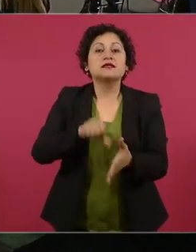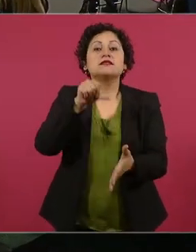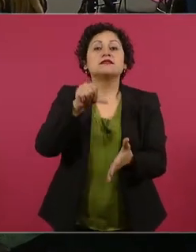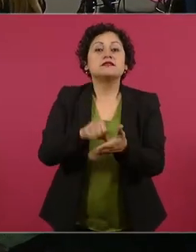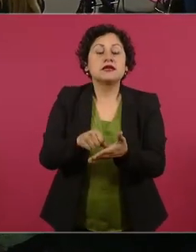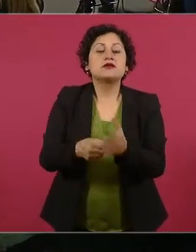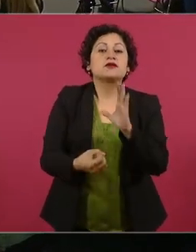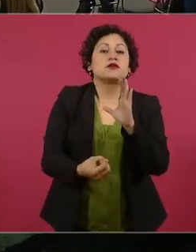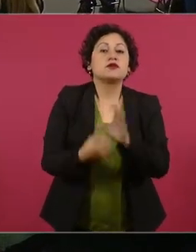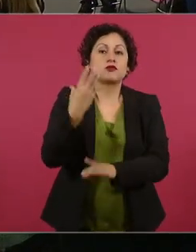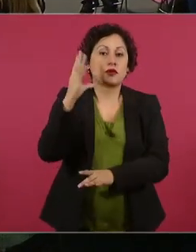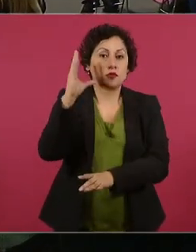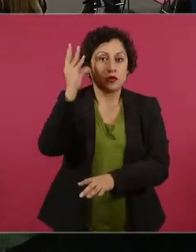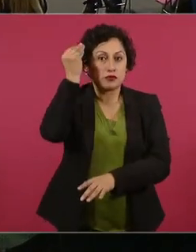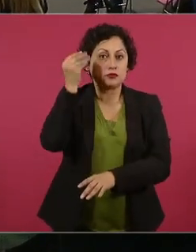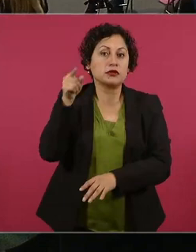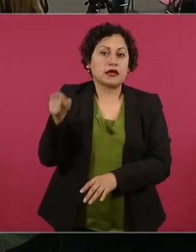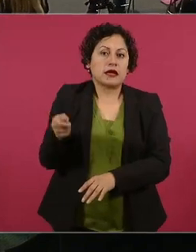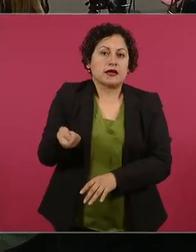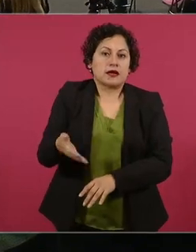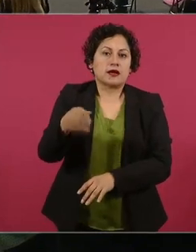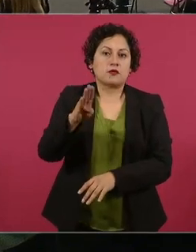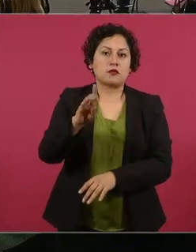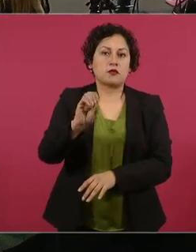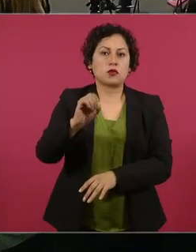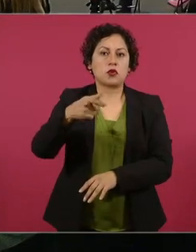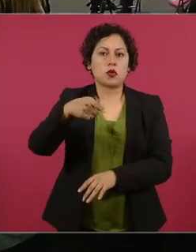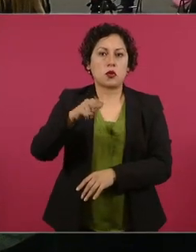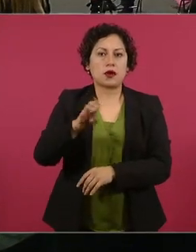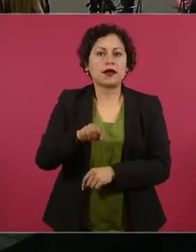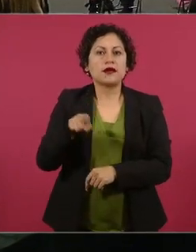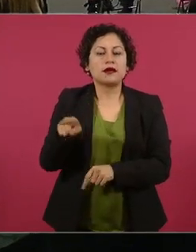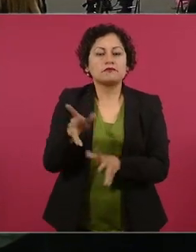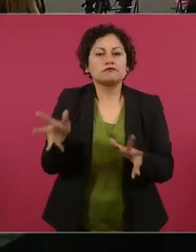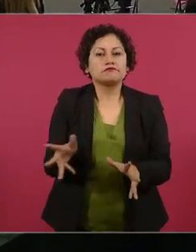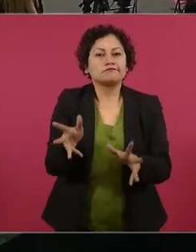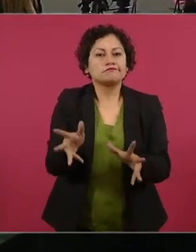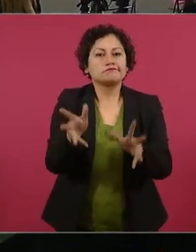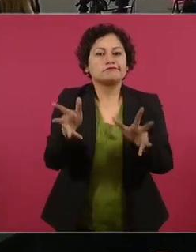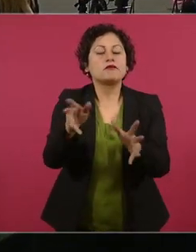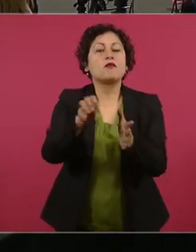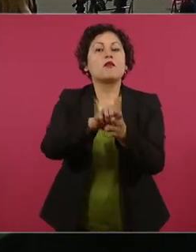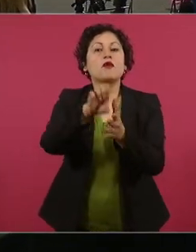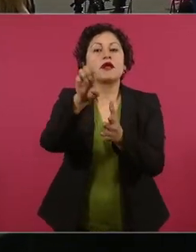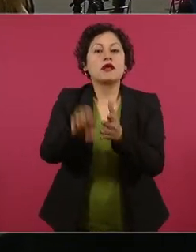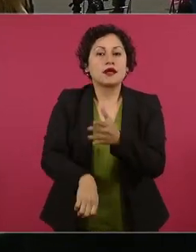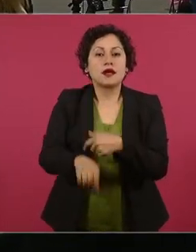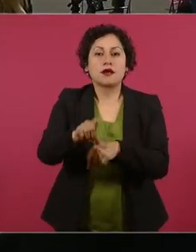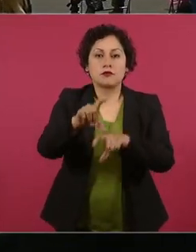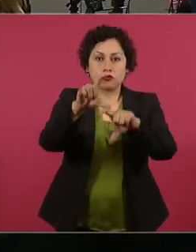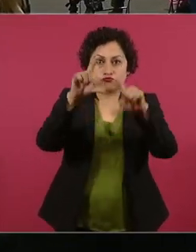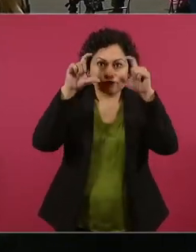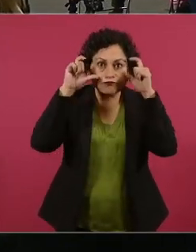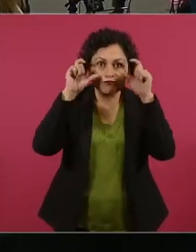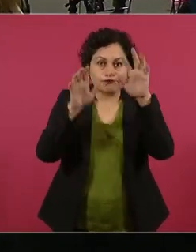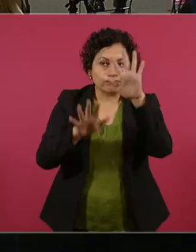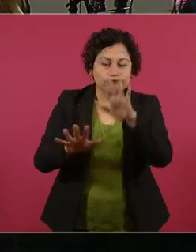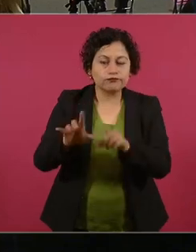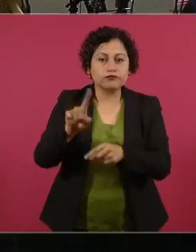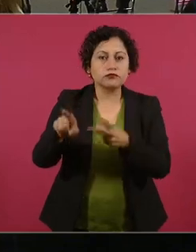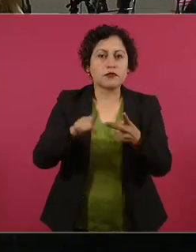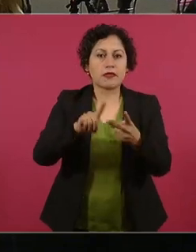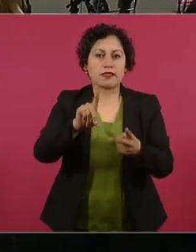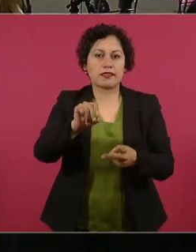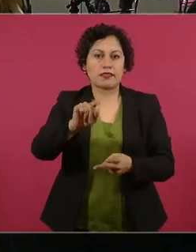Tecnología, le llaman Bloque, enfocado a la industria creativa, incluyendo sectores de realidad virtual, realidad aumentada, Big Data y